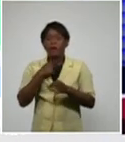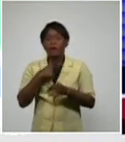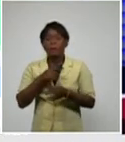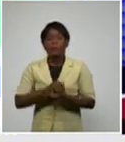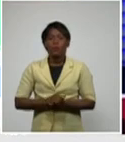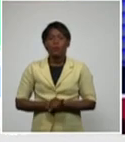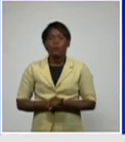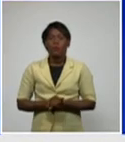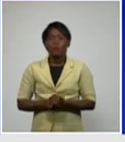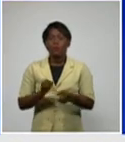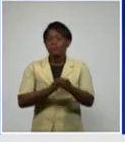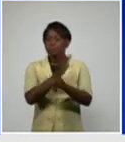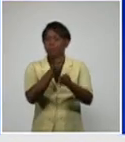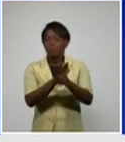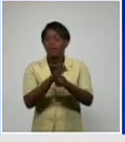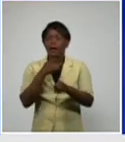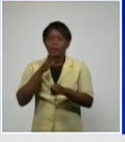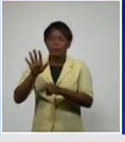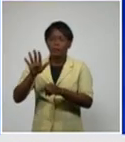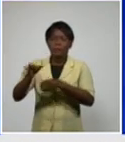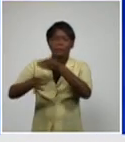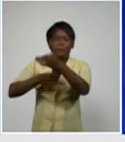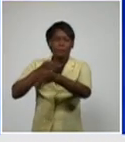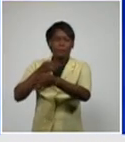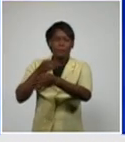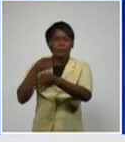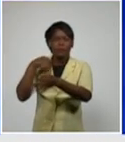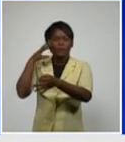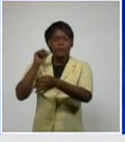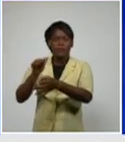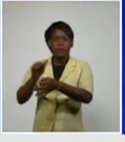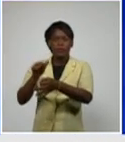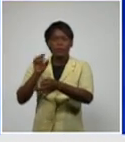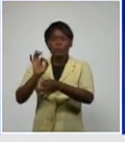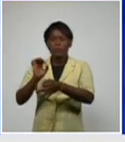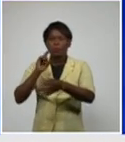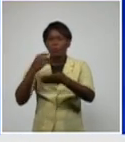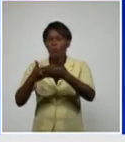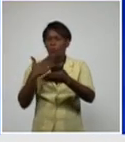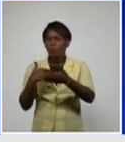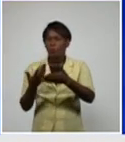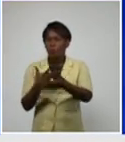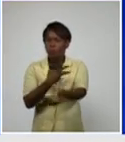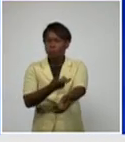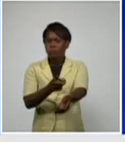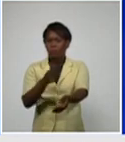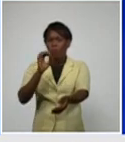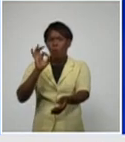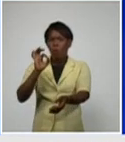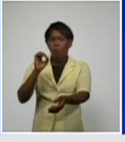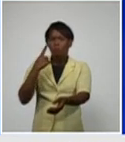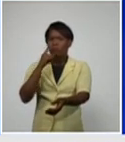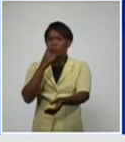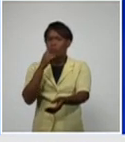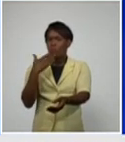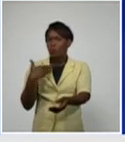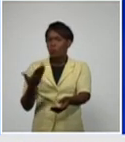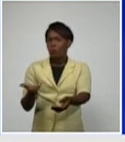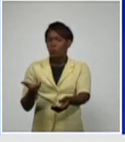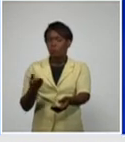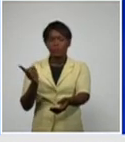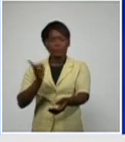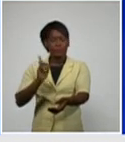poco, disculpe doctor, el test de antígeno es un proceder similar al PCR, o sea, igual sí, es la introducción. Toma igual, no es con sangre, como fueron los kits rápidos